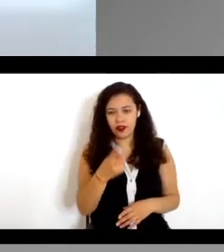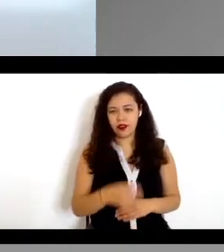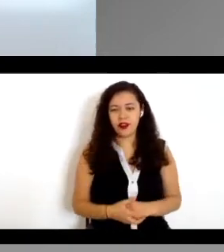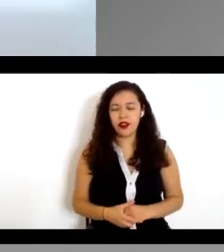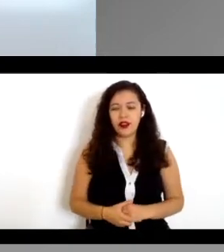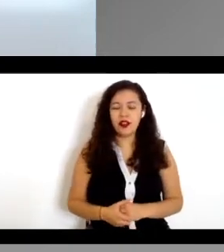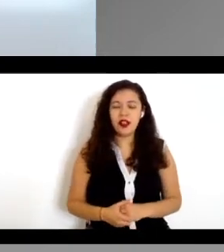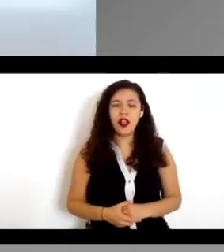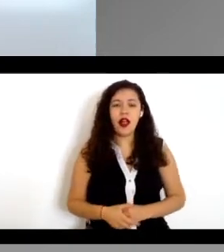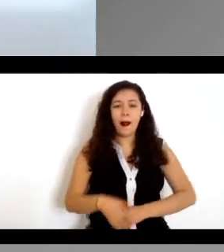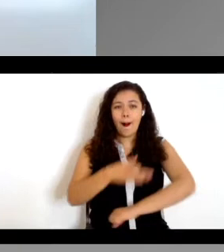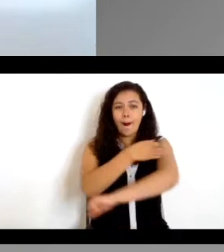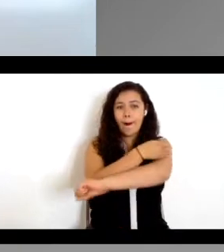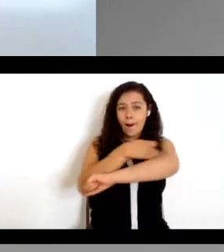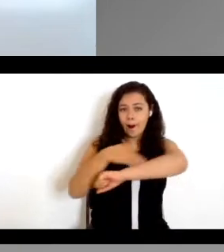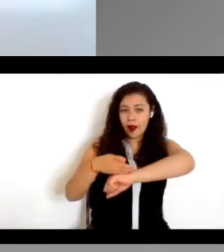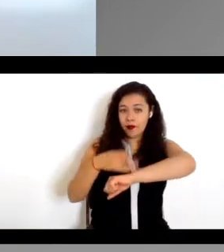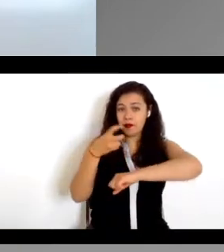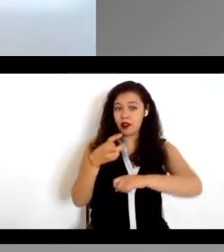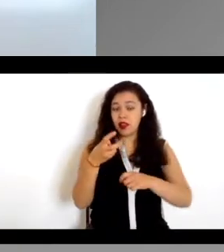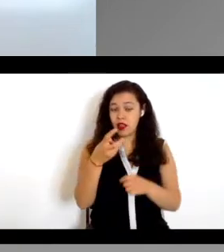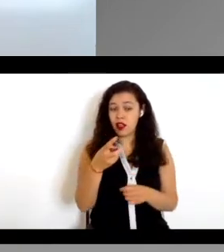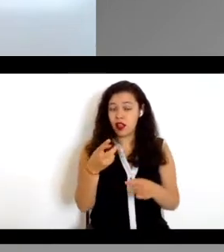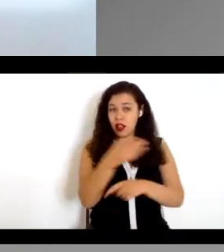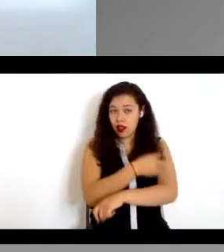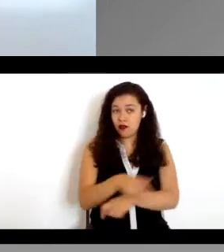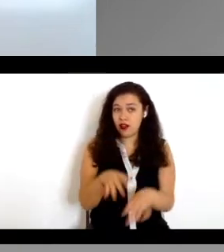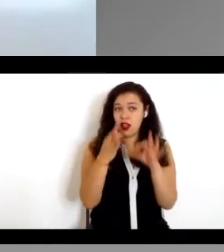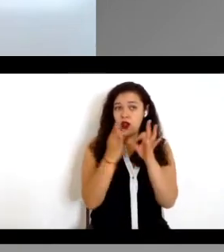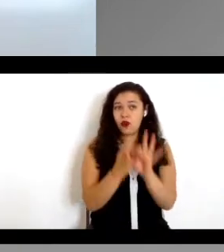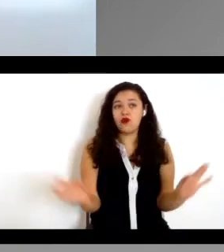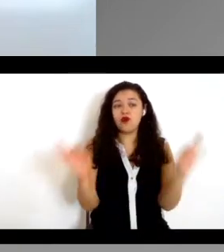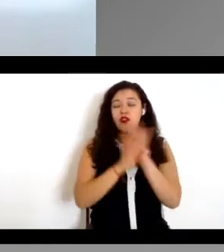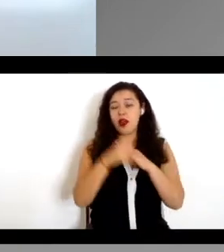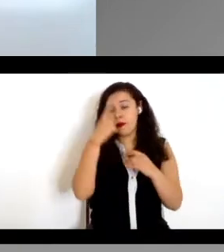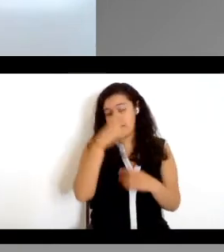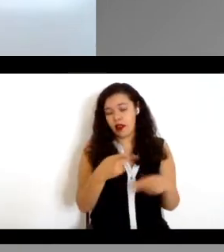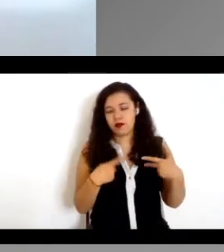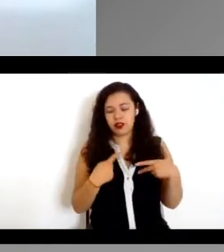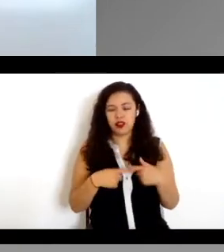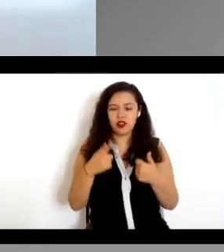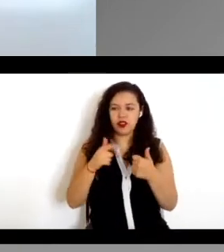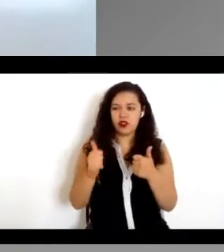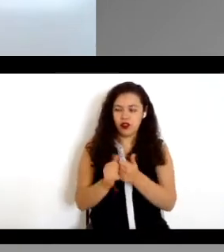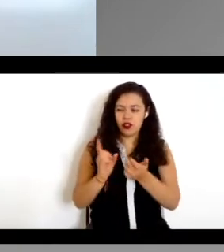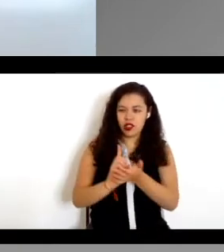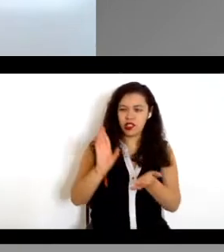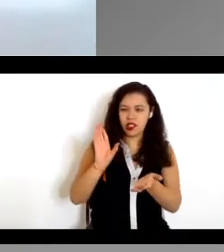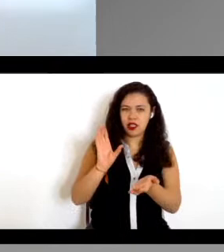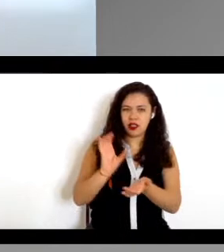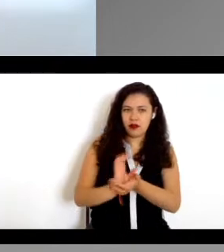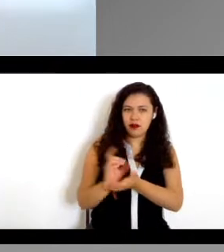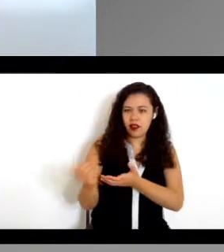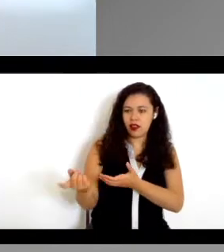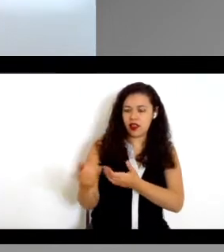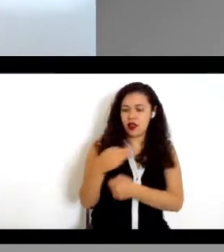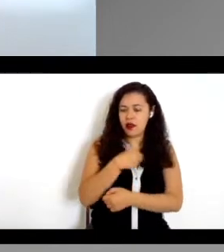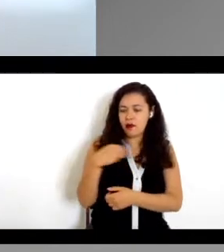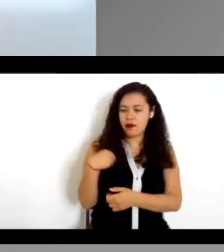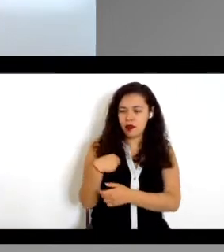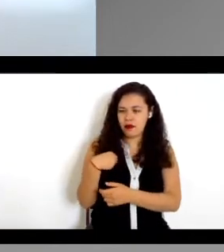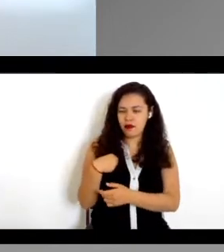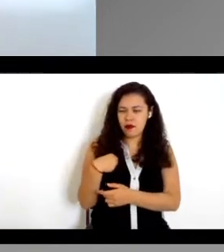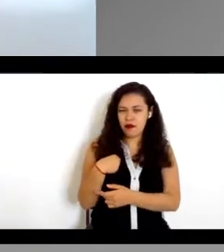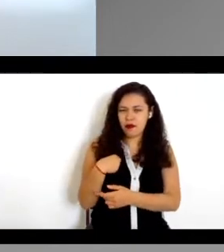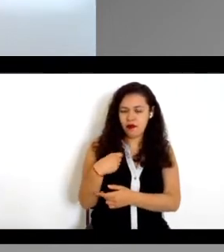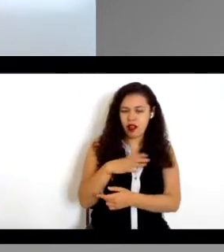las familias suelen jugar un rol fundamental para que sus miembros con discapacidad participen en la vida social y ejerzan